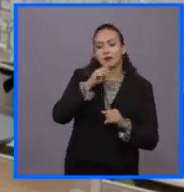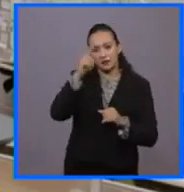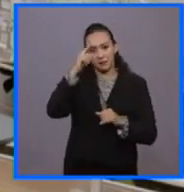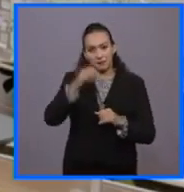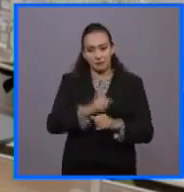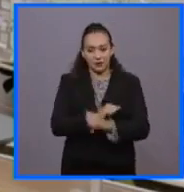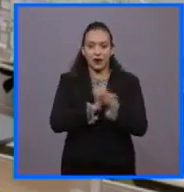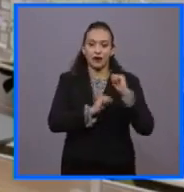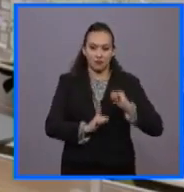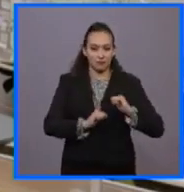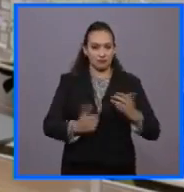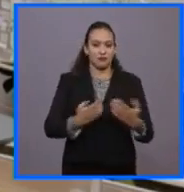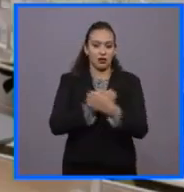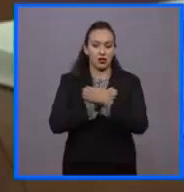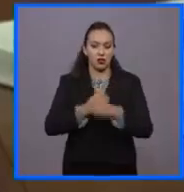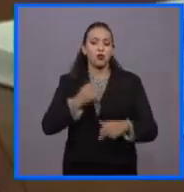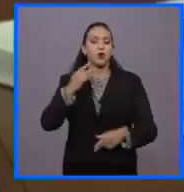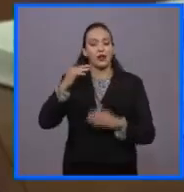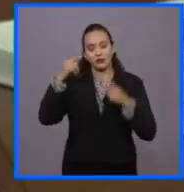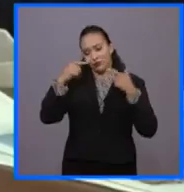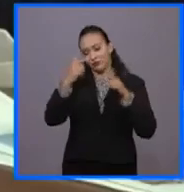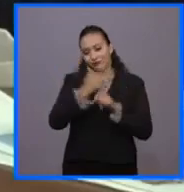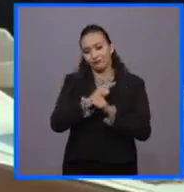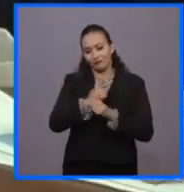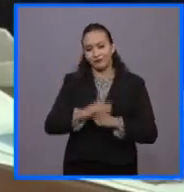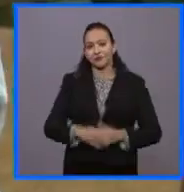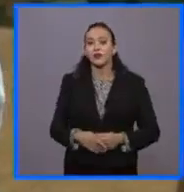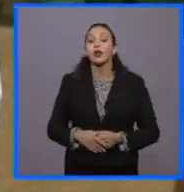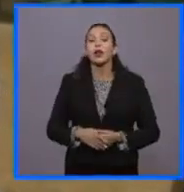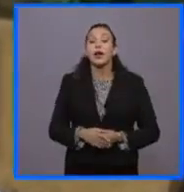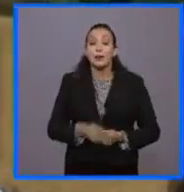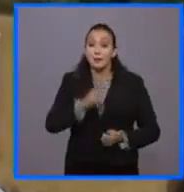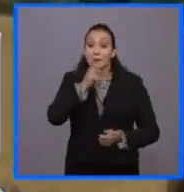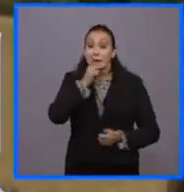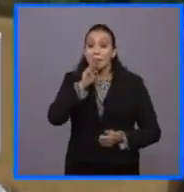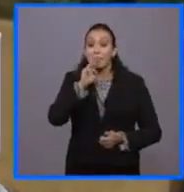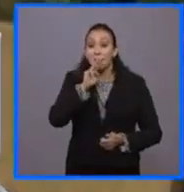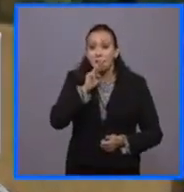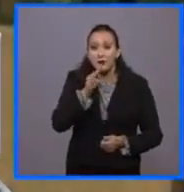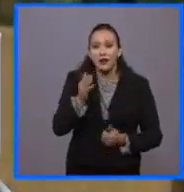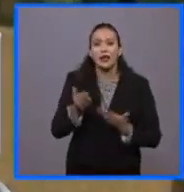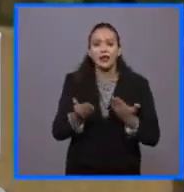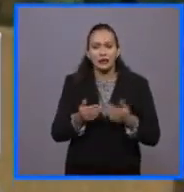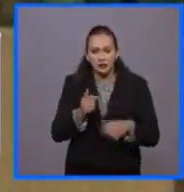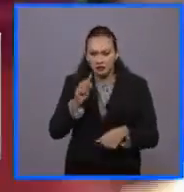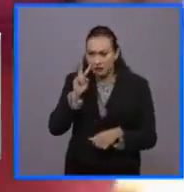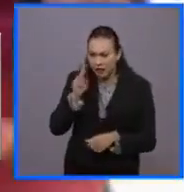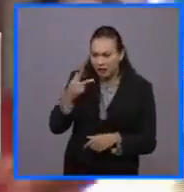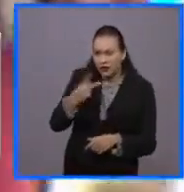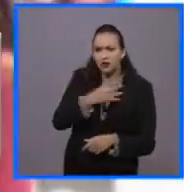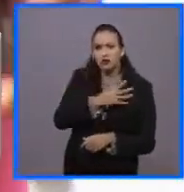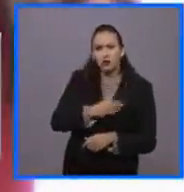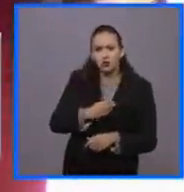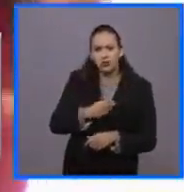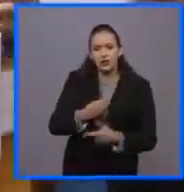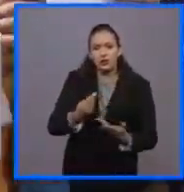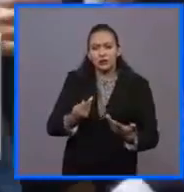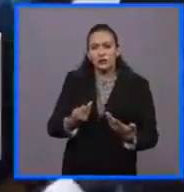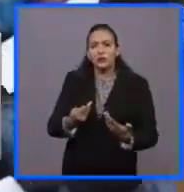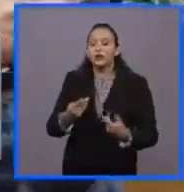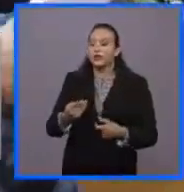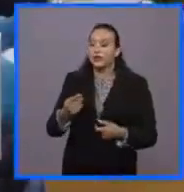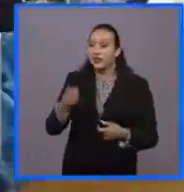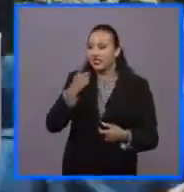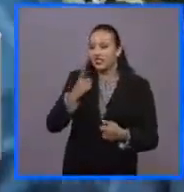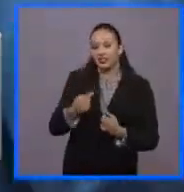superior. Madres y padres que cursan niveles superiores de educación suelen ver a sus hijos como una carga durante sus